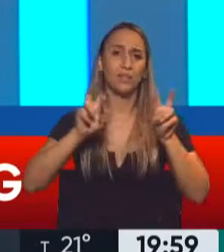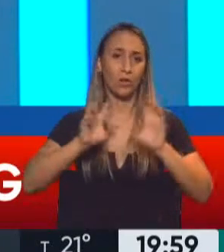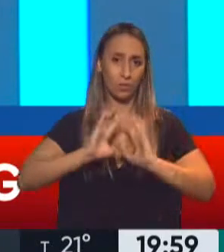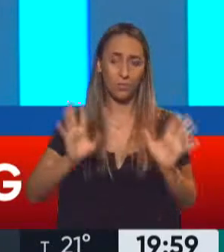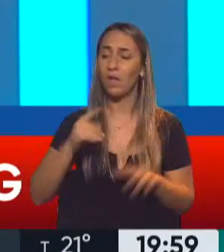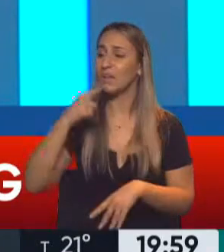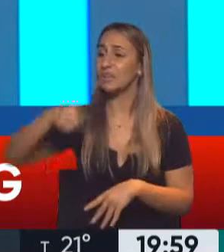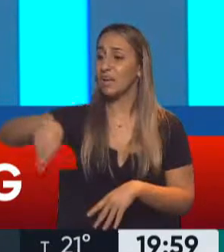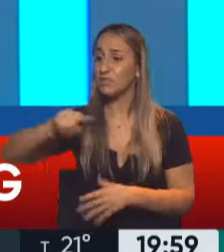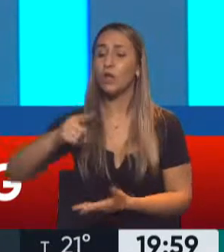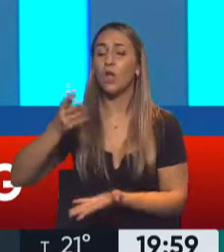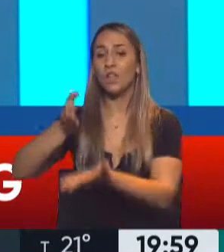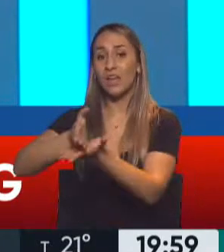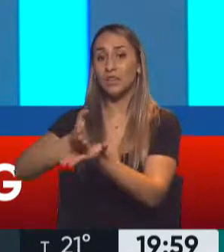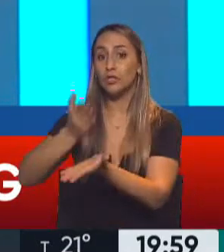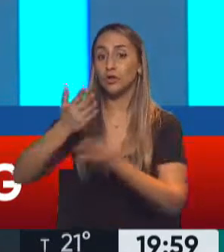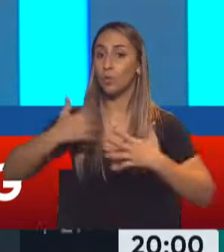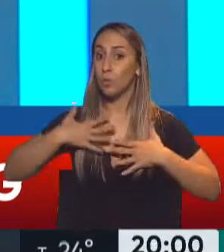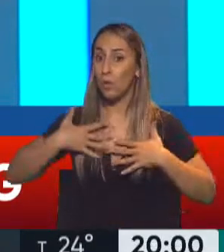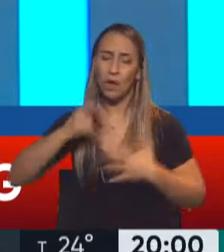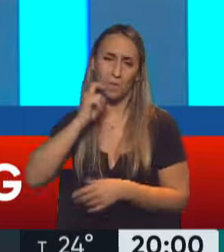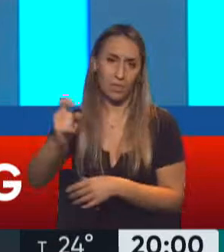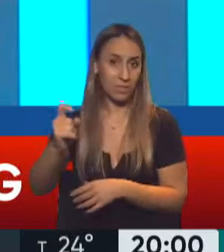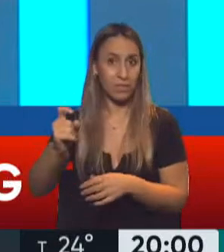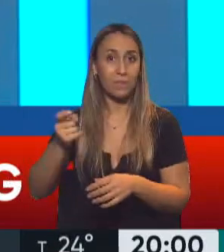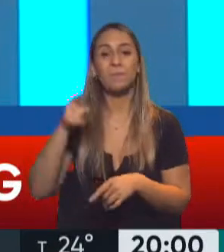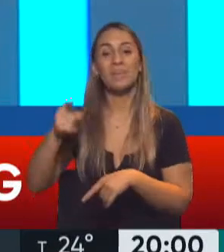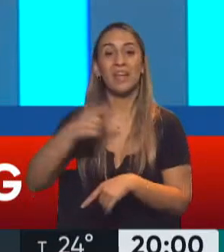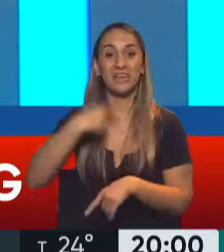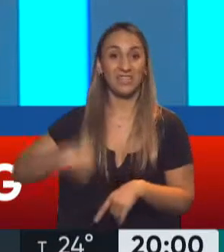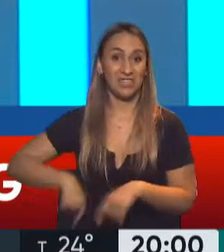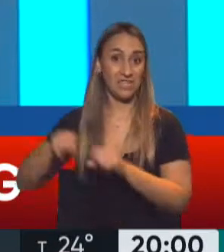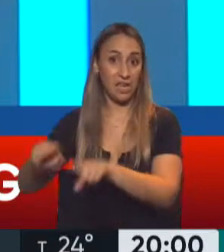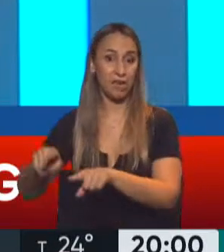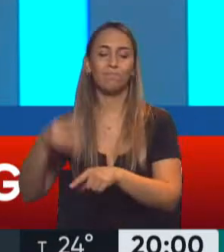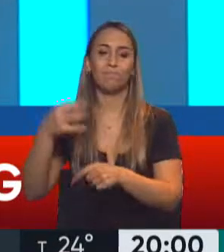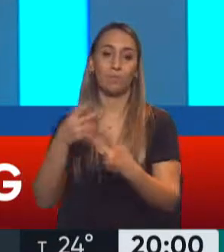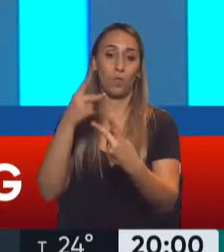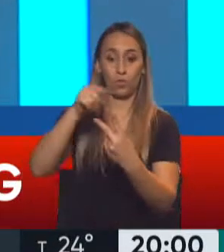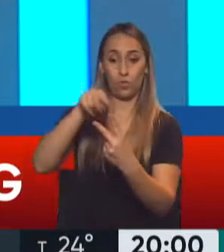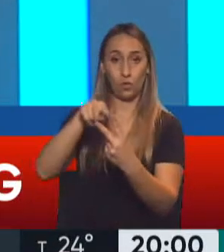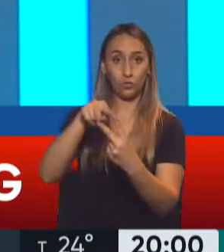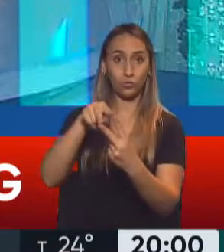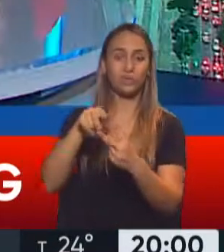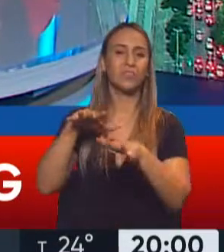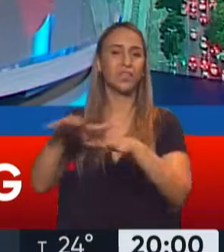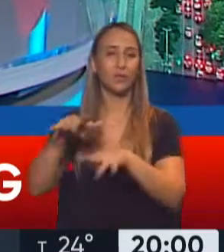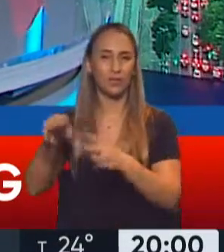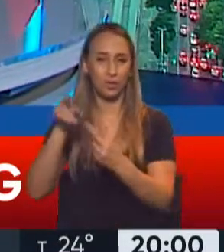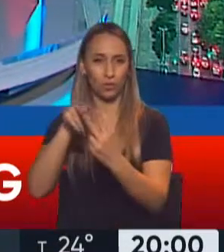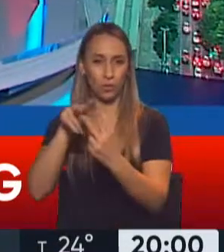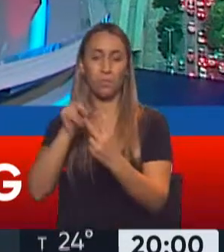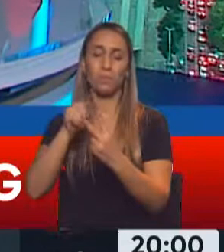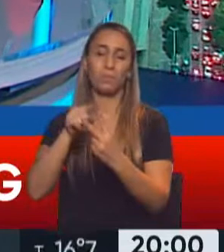violación a los derechos humanos en China. Concretamente hacen referencia a dos casos, el tema, por ejemplo, de lo que pasa con